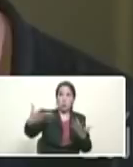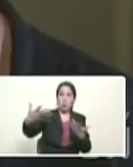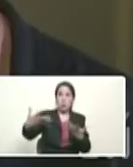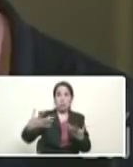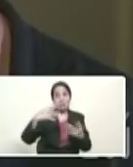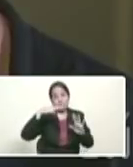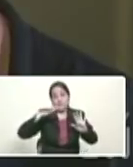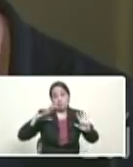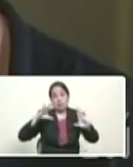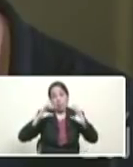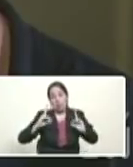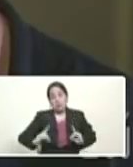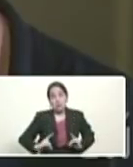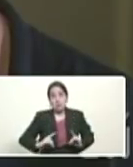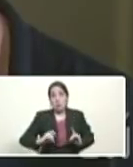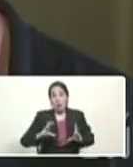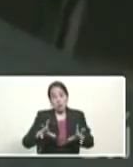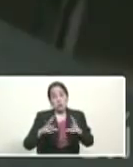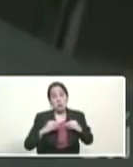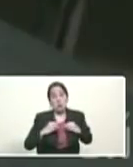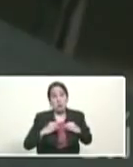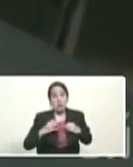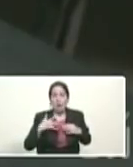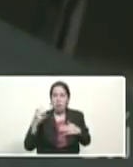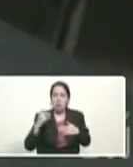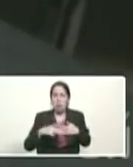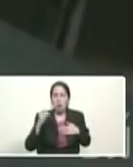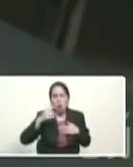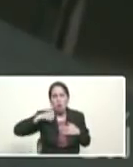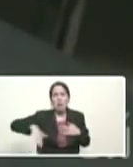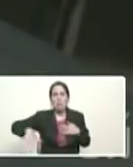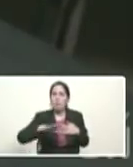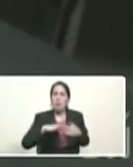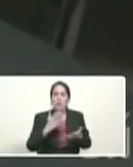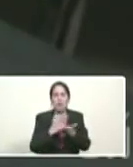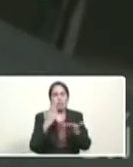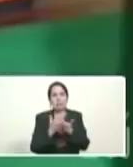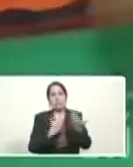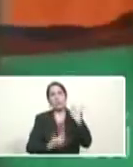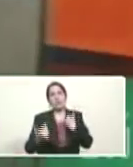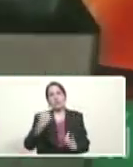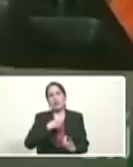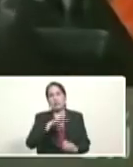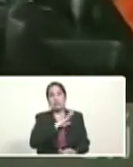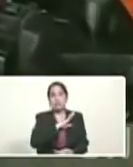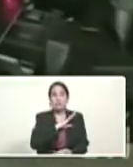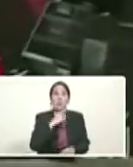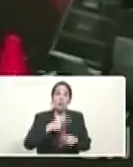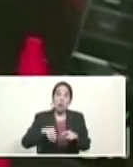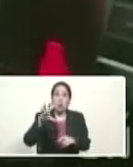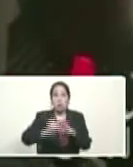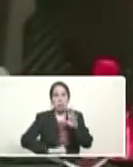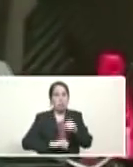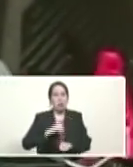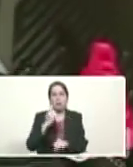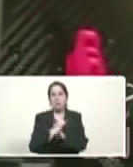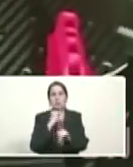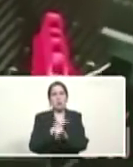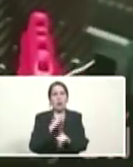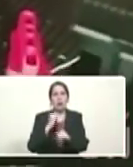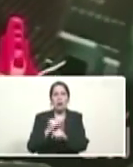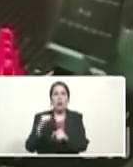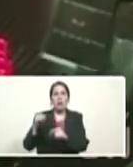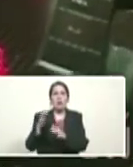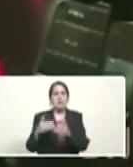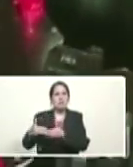tuvimos que asumir que nos duele que el pueblo venezolano es siempre el que paga las consecuencias cuentan que compraron los drones por internet en estados